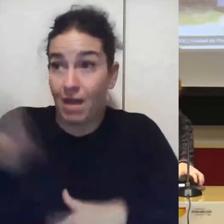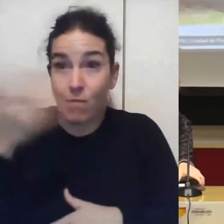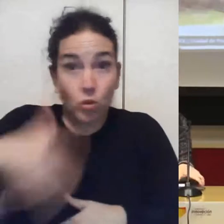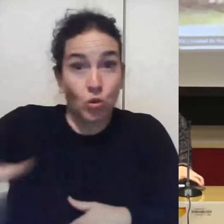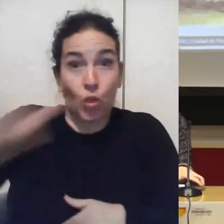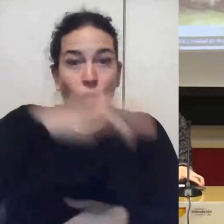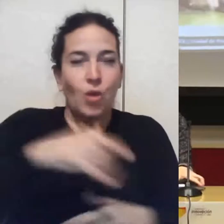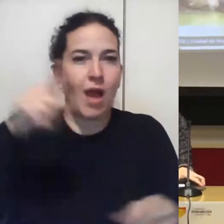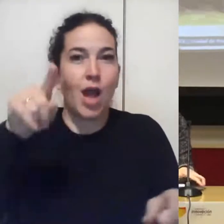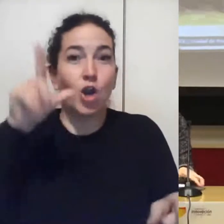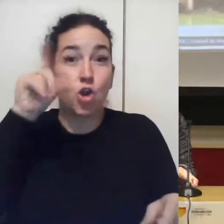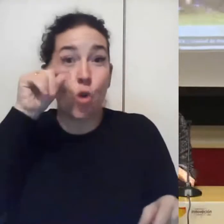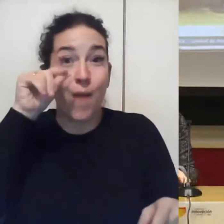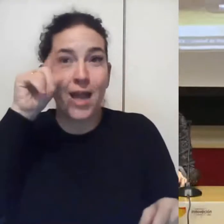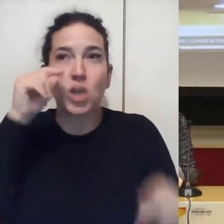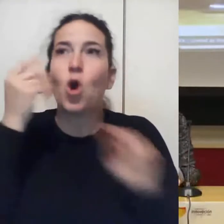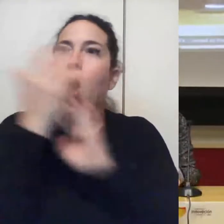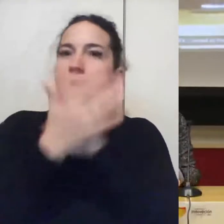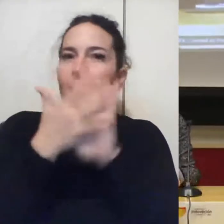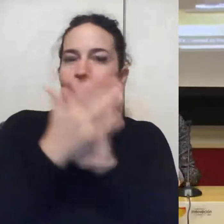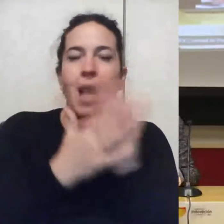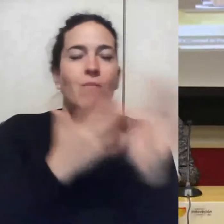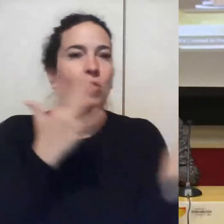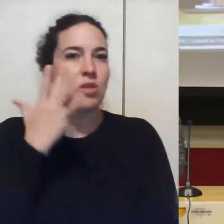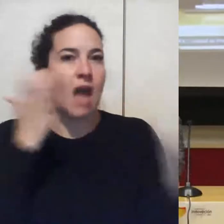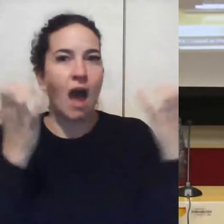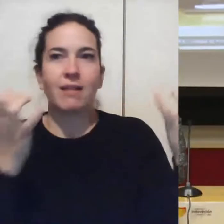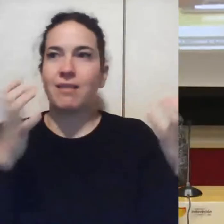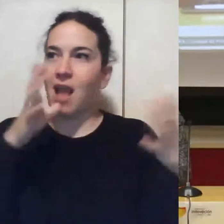vamos a hablar de arte contemporáneo,